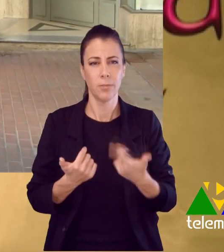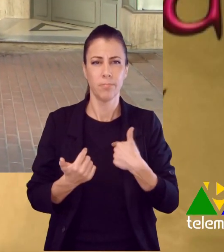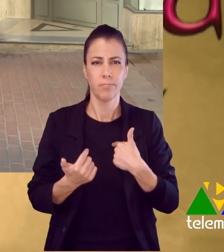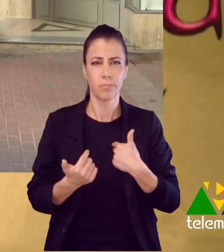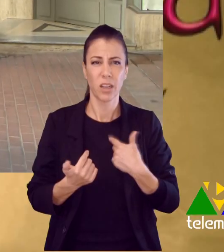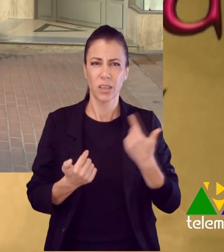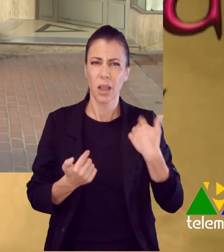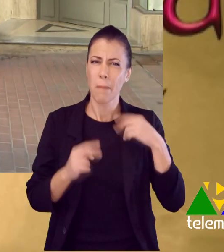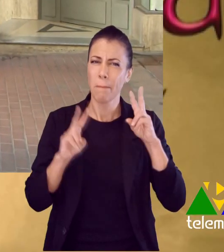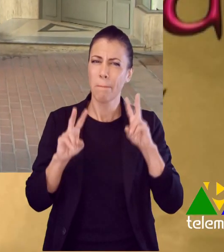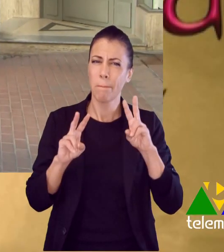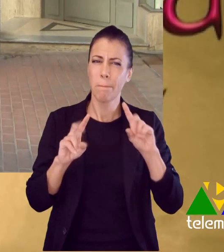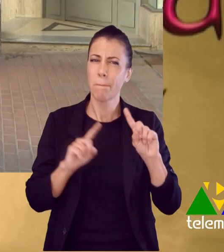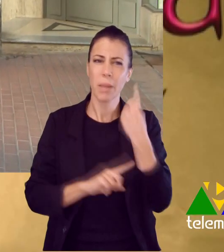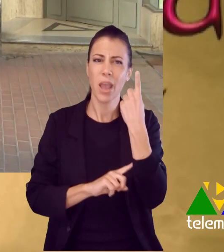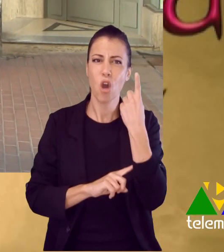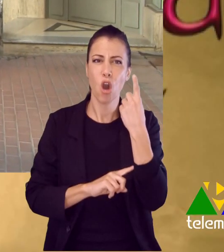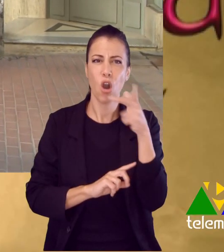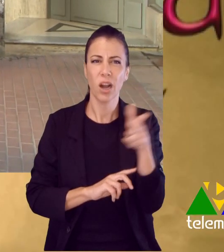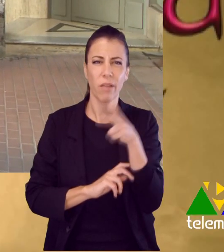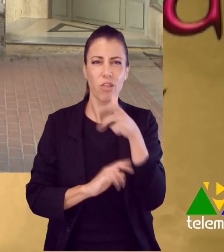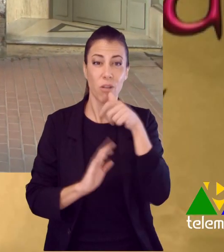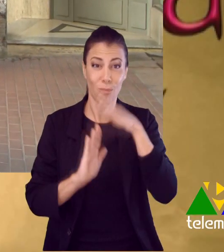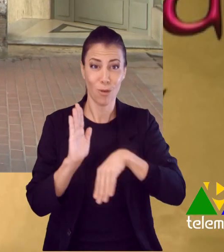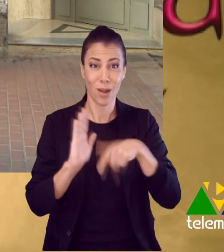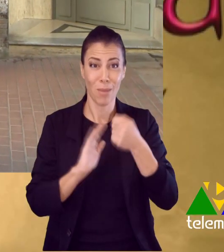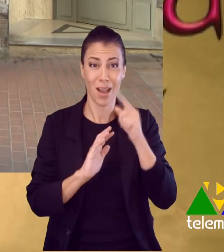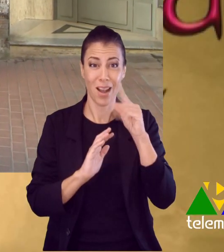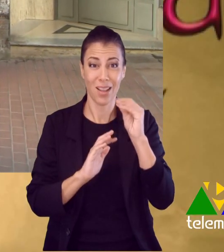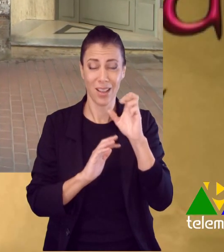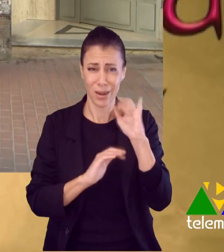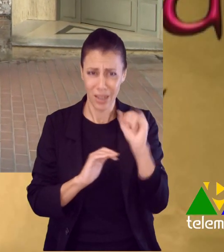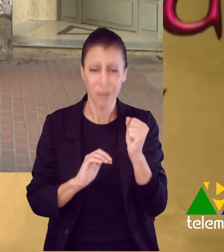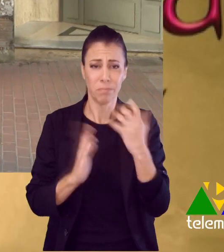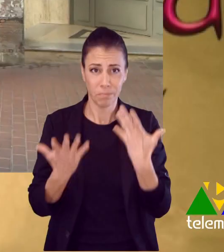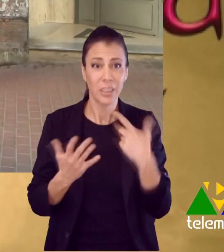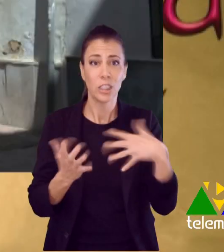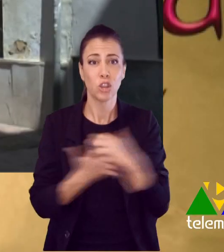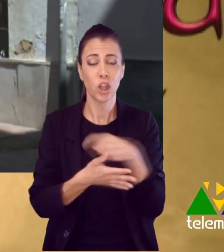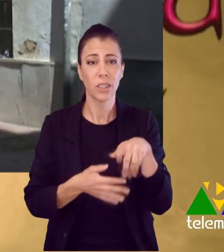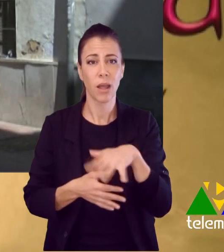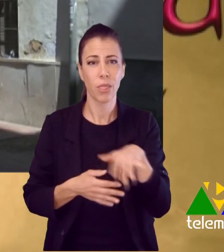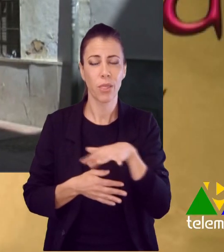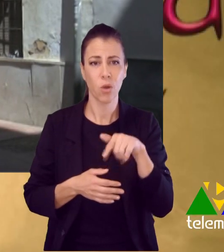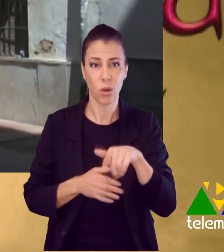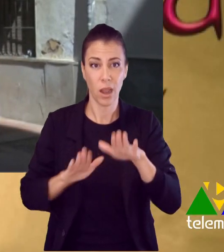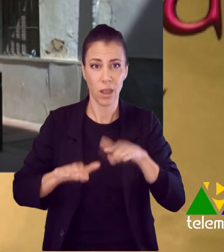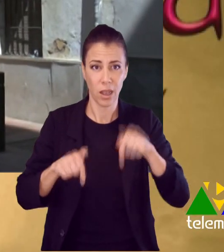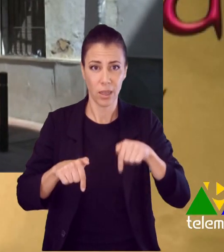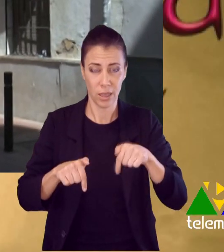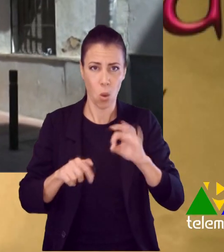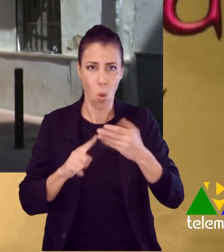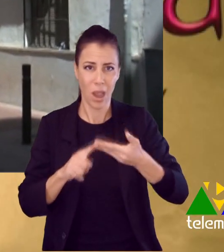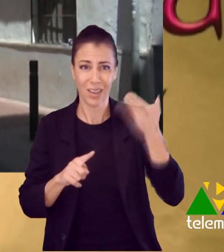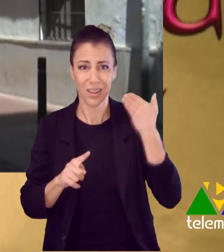de que estuvimos en los primeros capítulos, ¿no? No sé si recuerdas, hombre, evidentemente tú sí, pues toda esta zona que tenemos aquí detrás